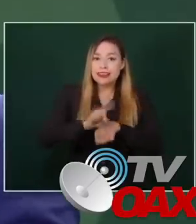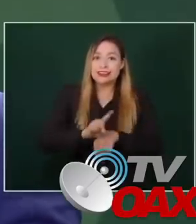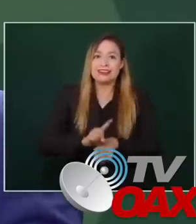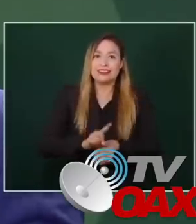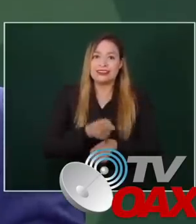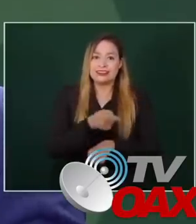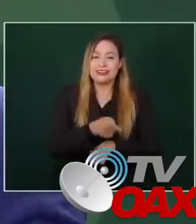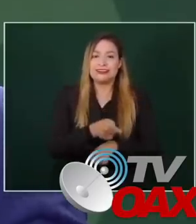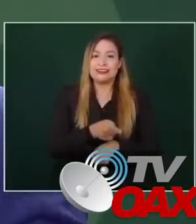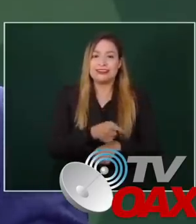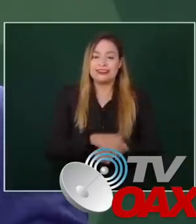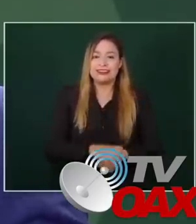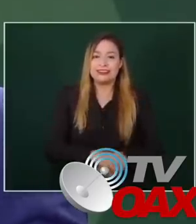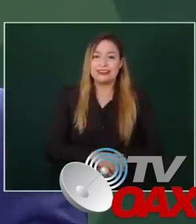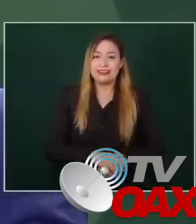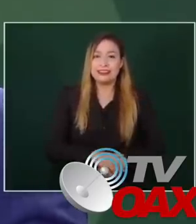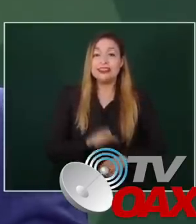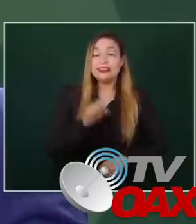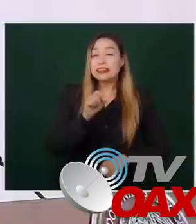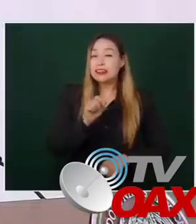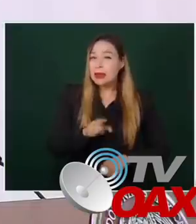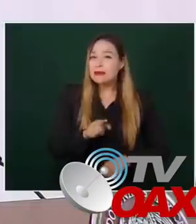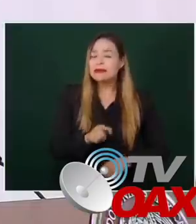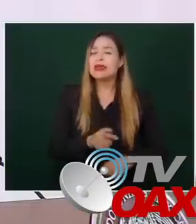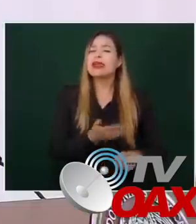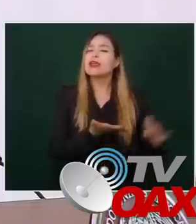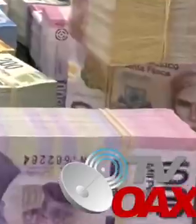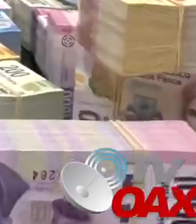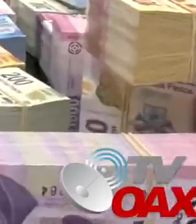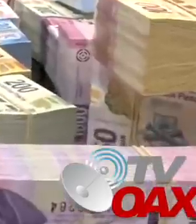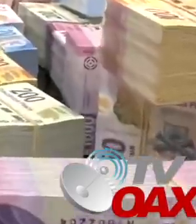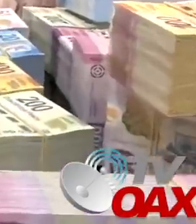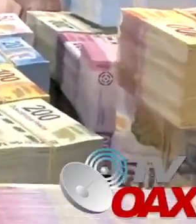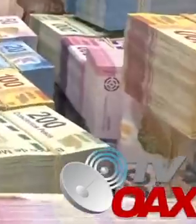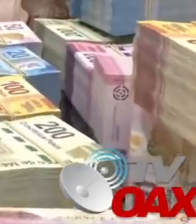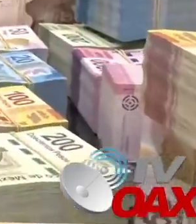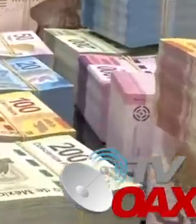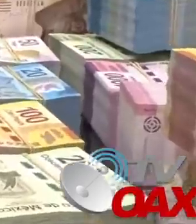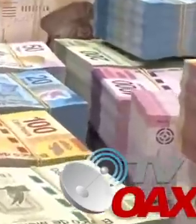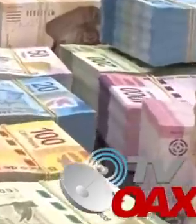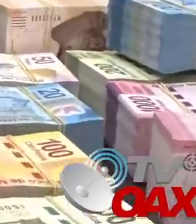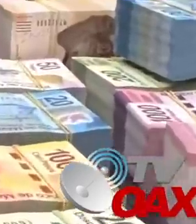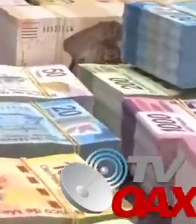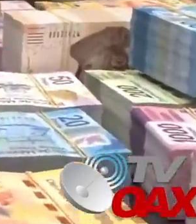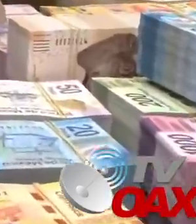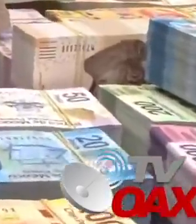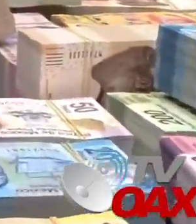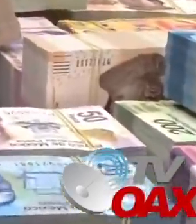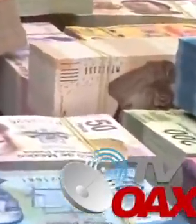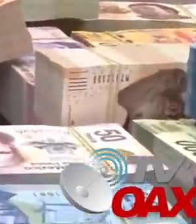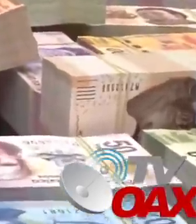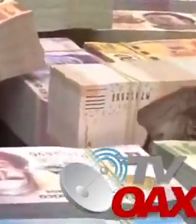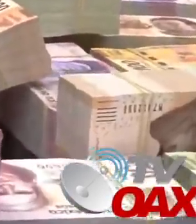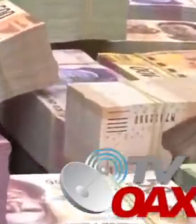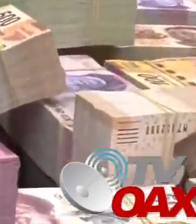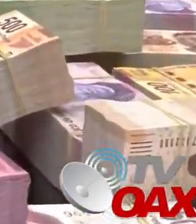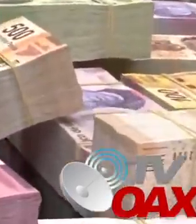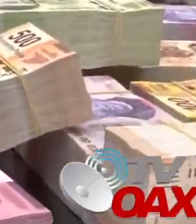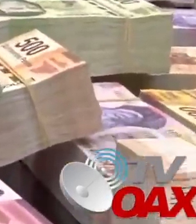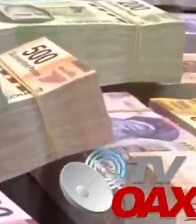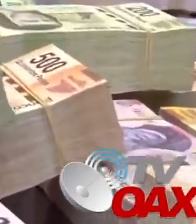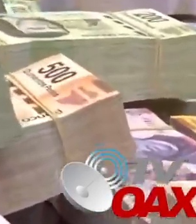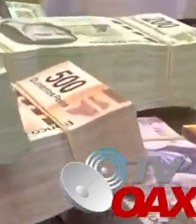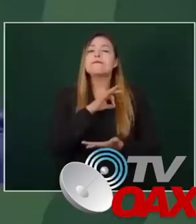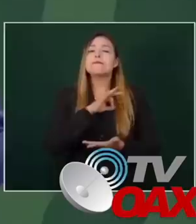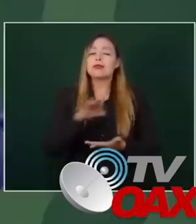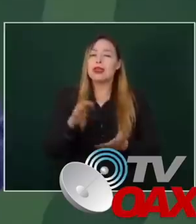también nos va a apoyar con 3 mil millones de pesos para la construcción del